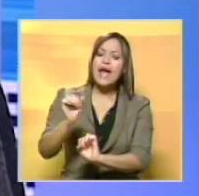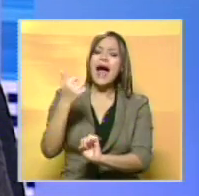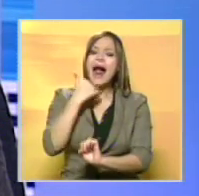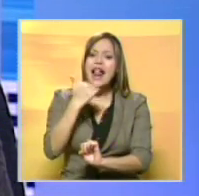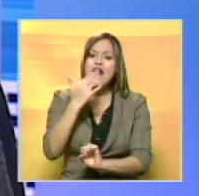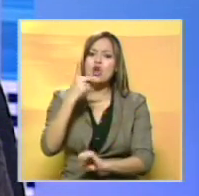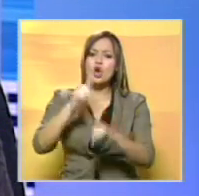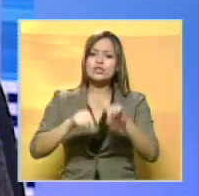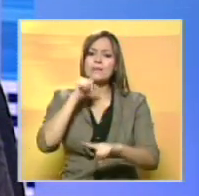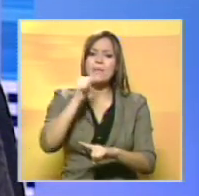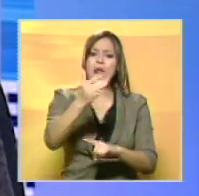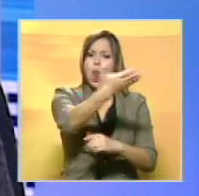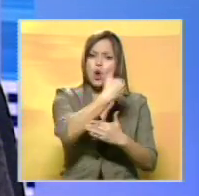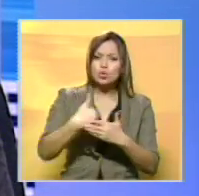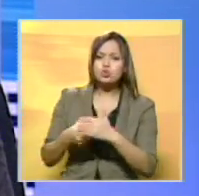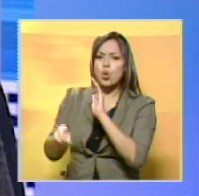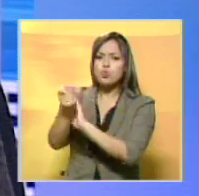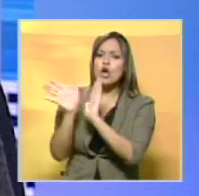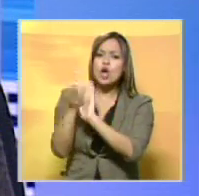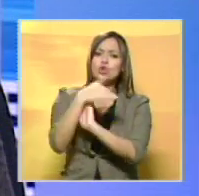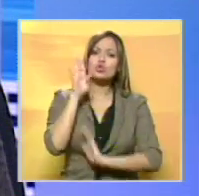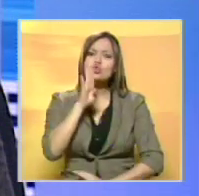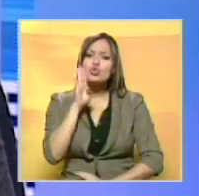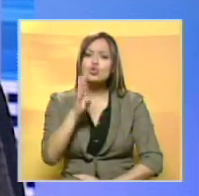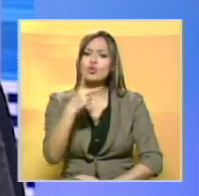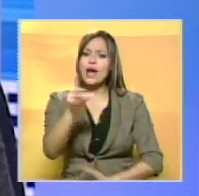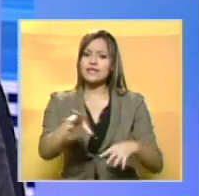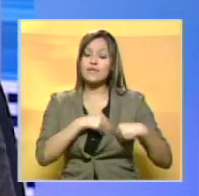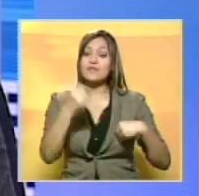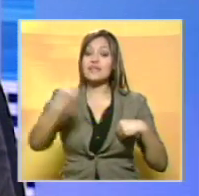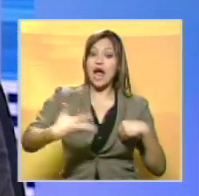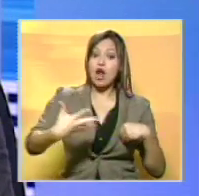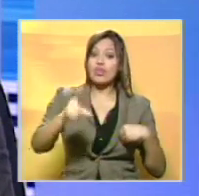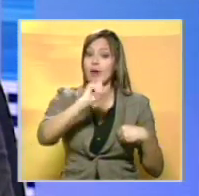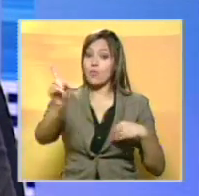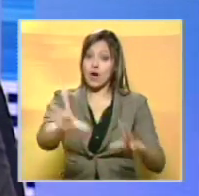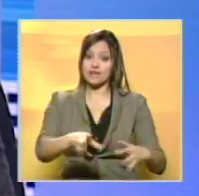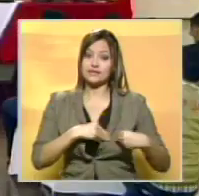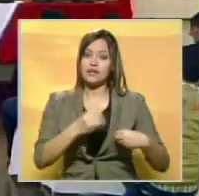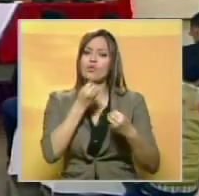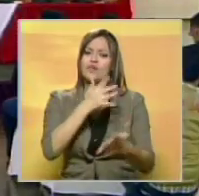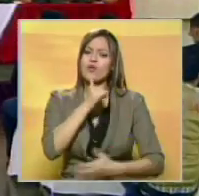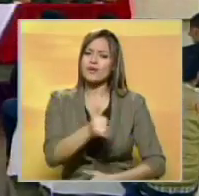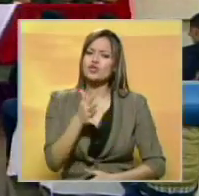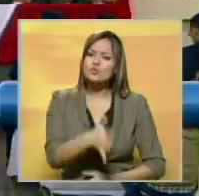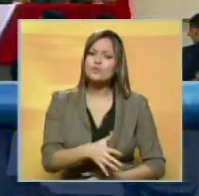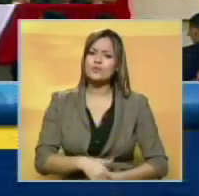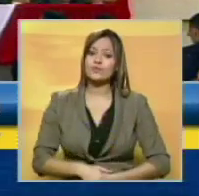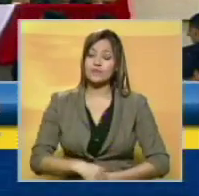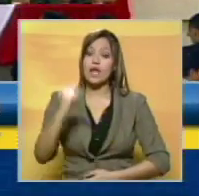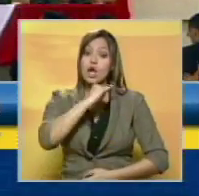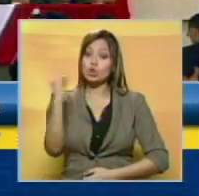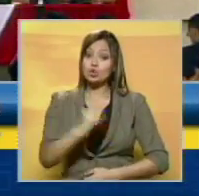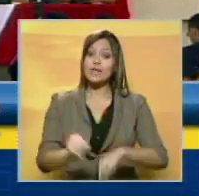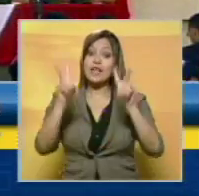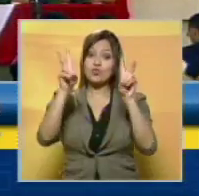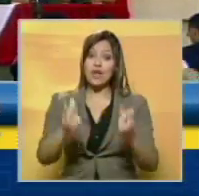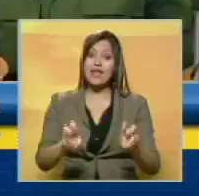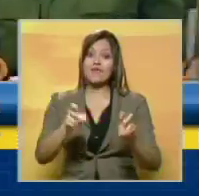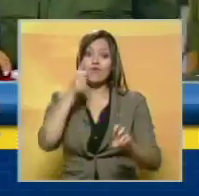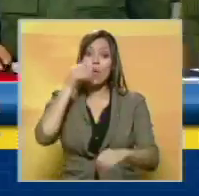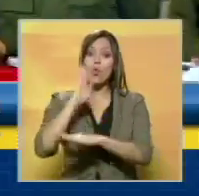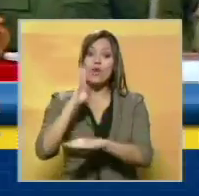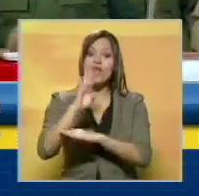bachaqueo y la especulación y el desabastecimiento. Gustavo Velasco nos tiene todos los detalles. En Zulia se activó el Comando Mayor